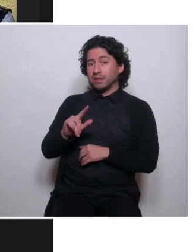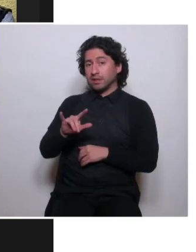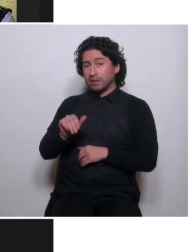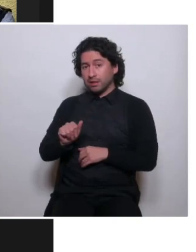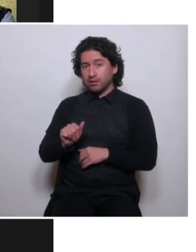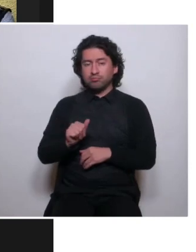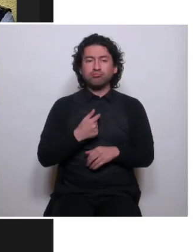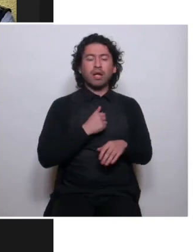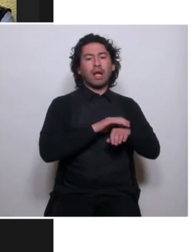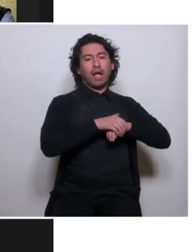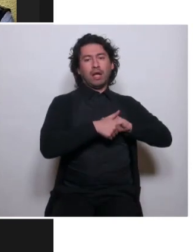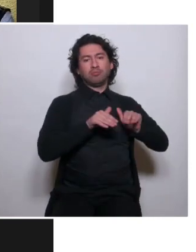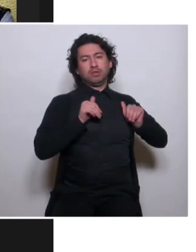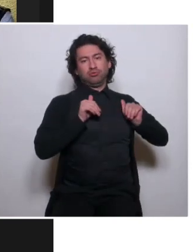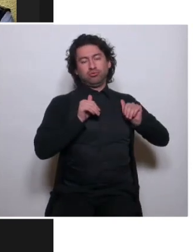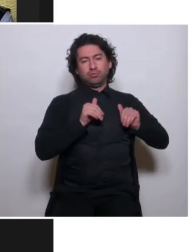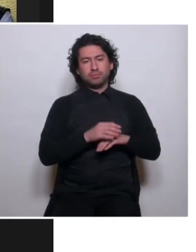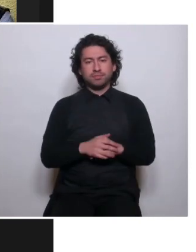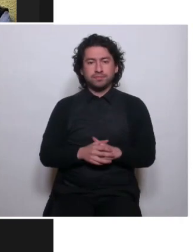Abstención.